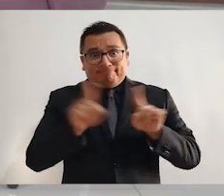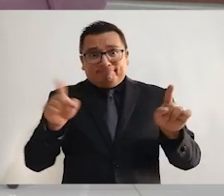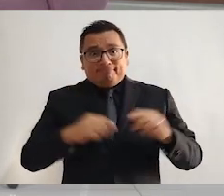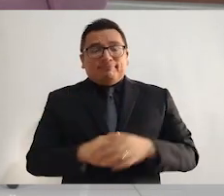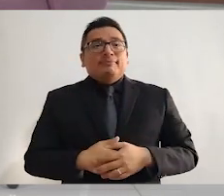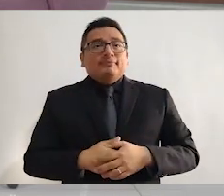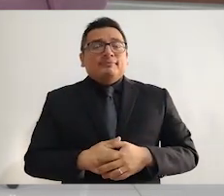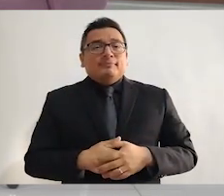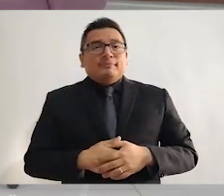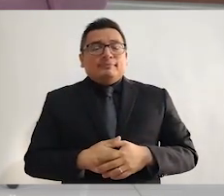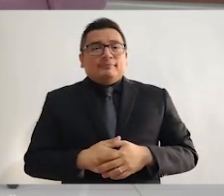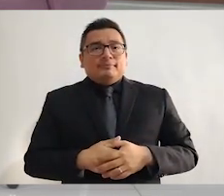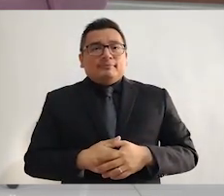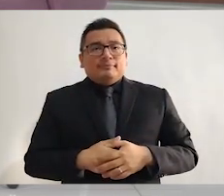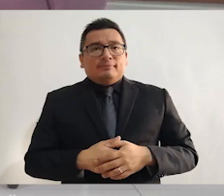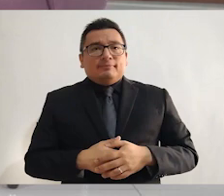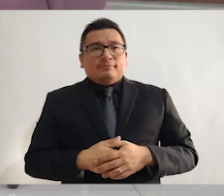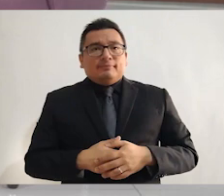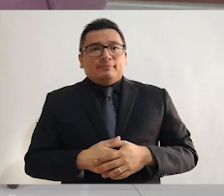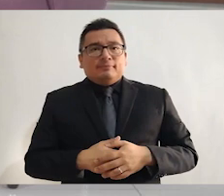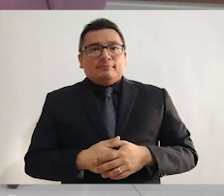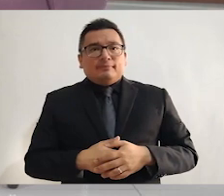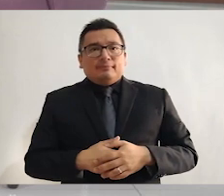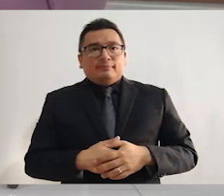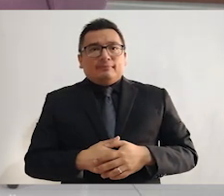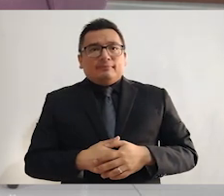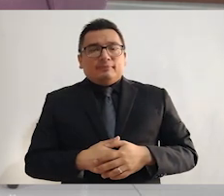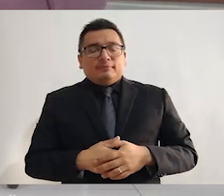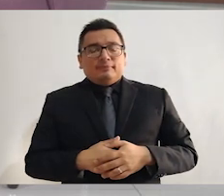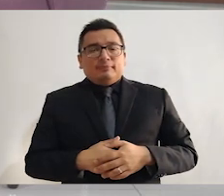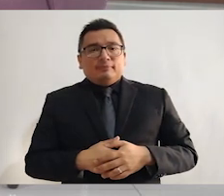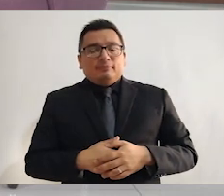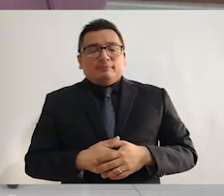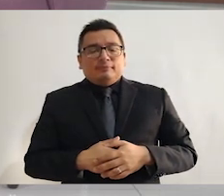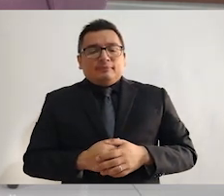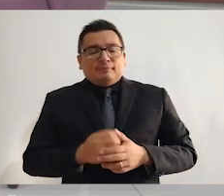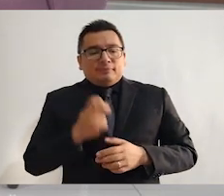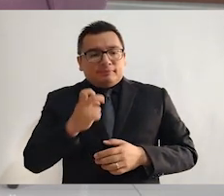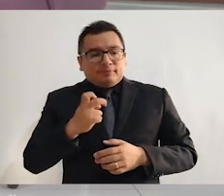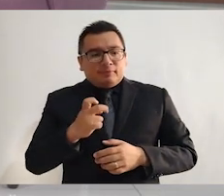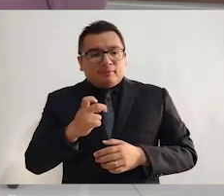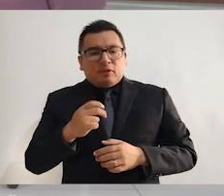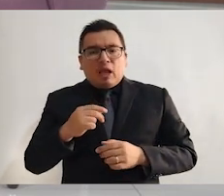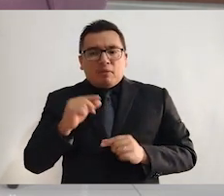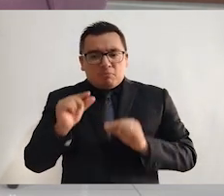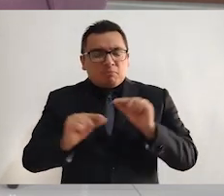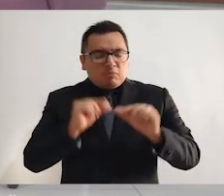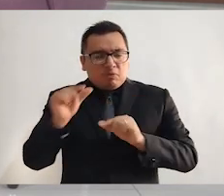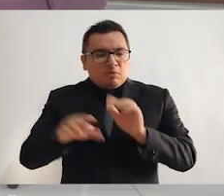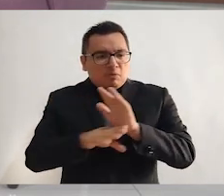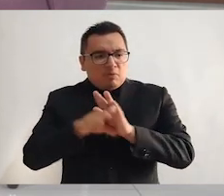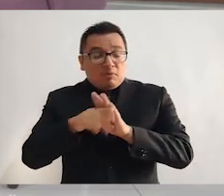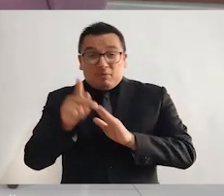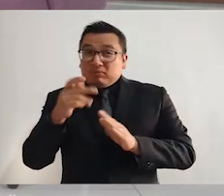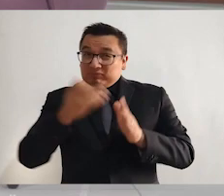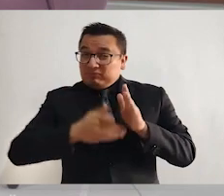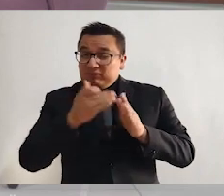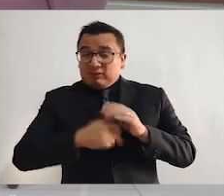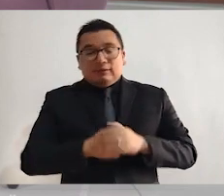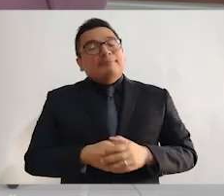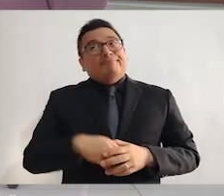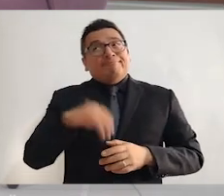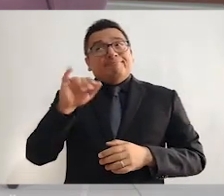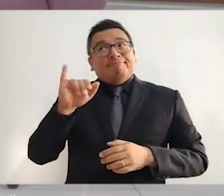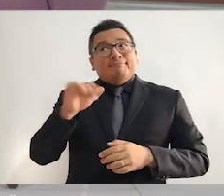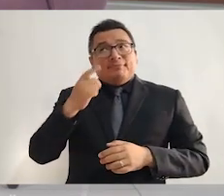pues sí da un panorama totalmente distinto. Imagino que se ha avanzado en este tema, pero sigue faltando mucho por hacerse.